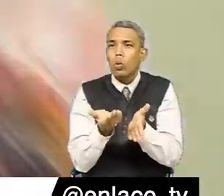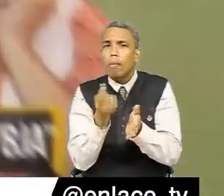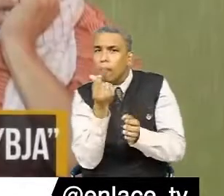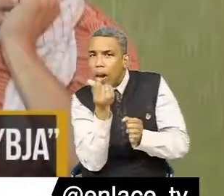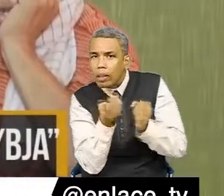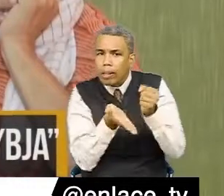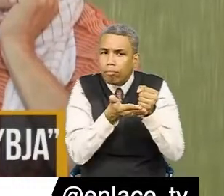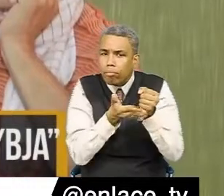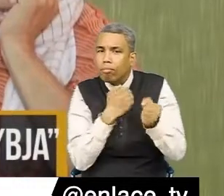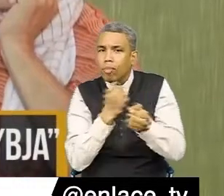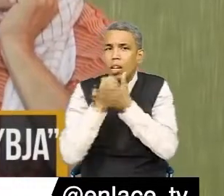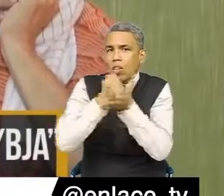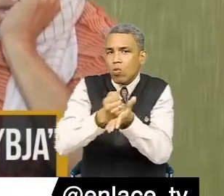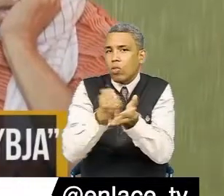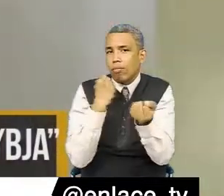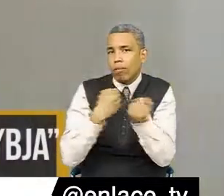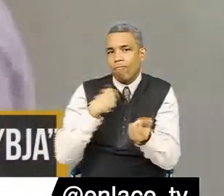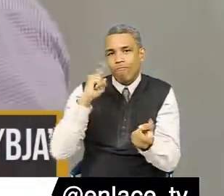compañías